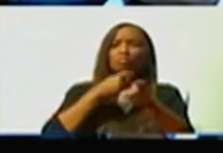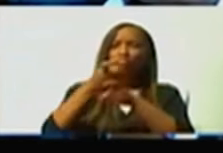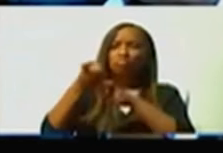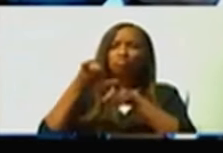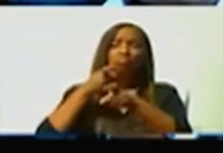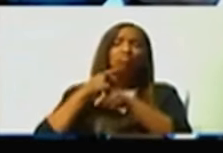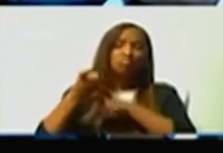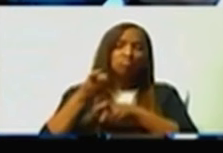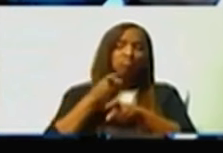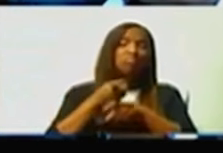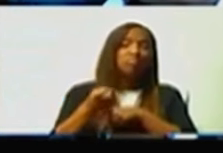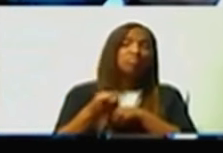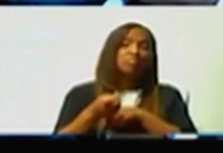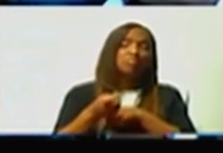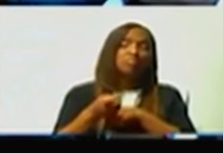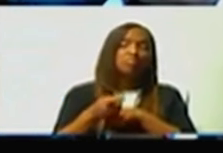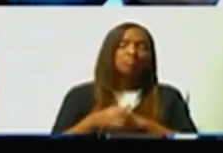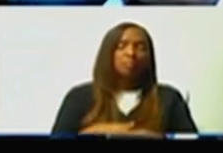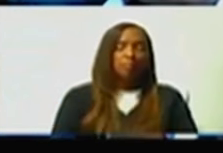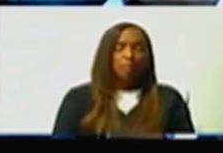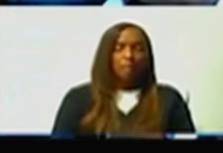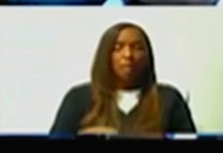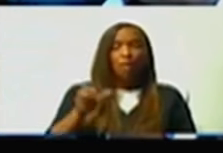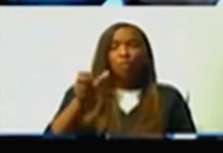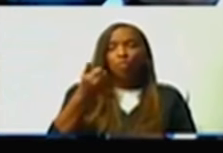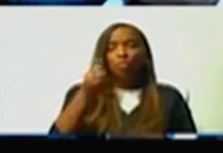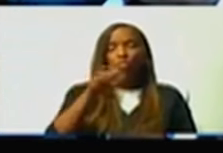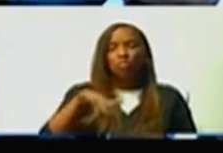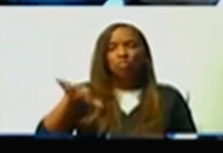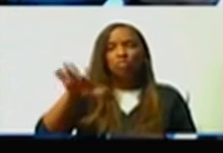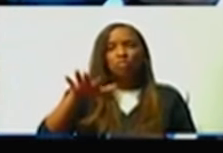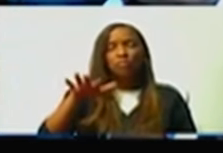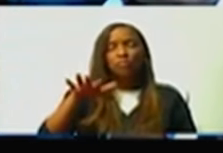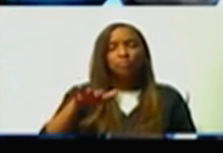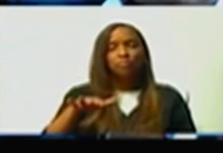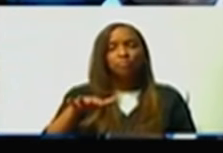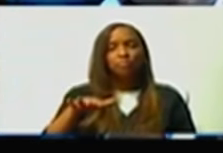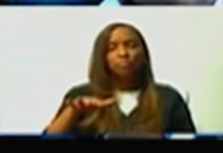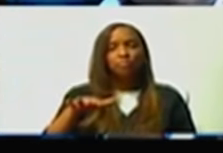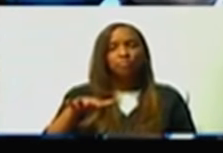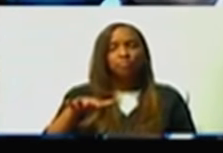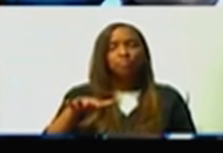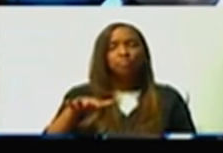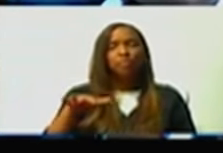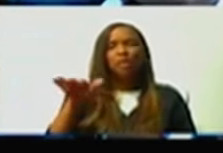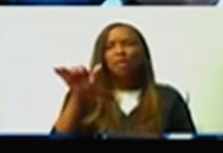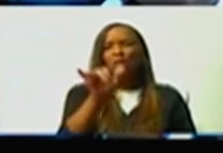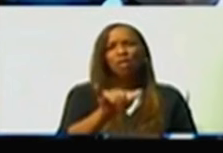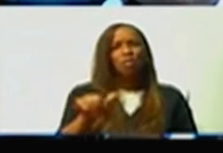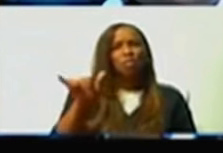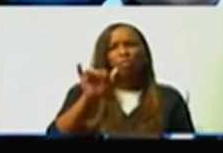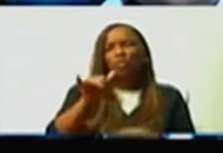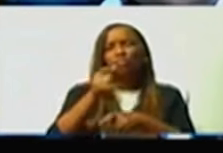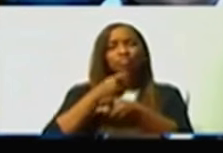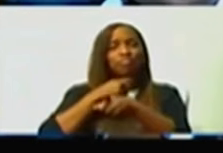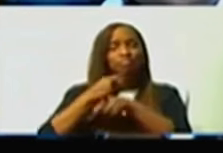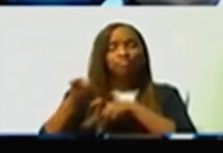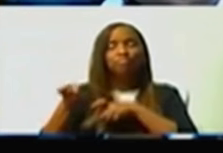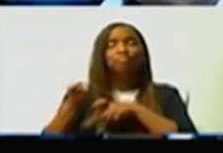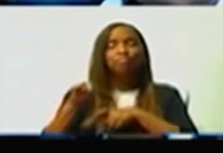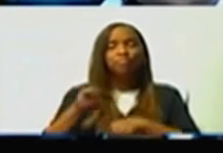También citamos el caso de Mogollón, donde miles de tareas fueron afectadas. En ese